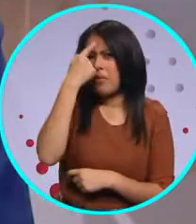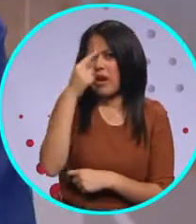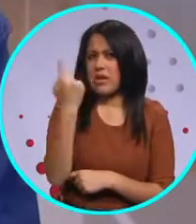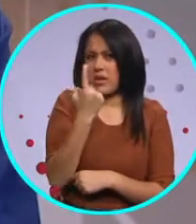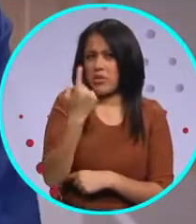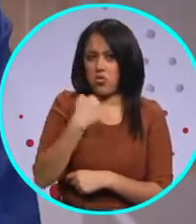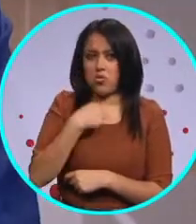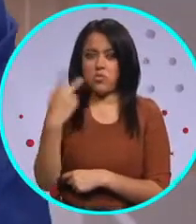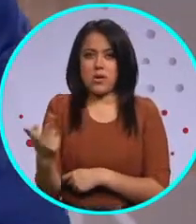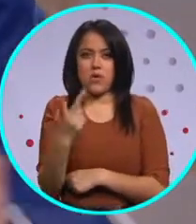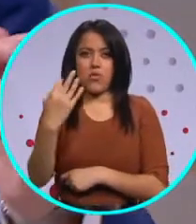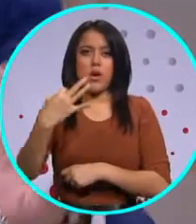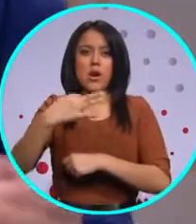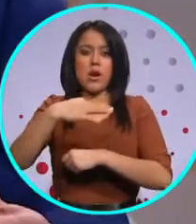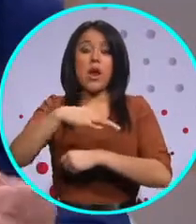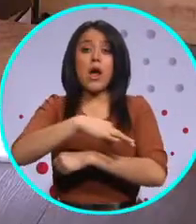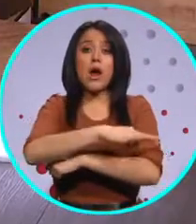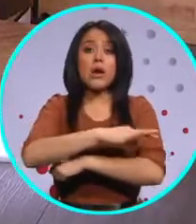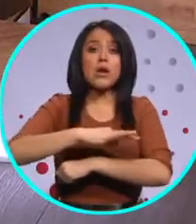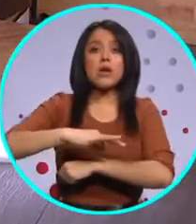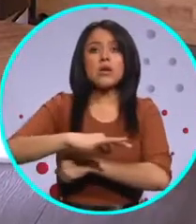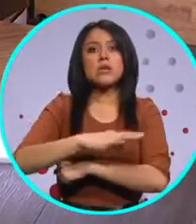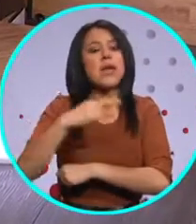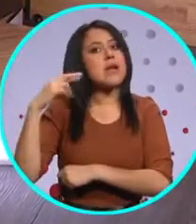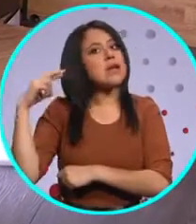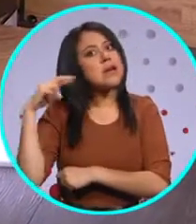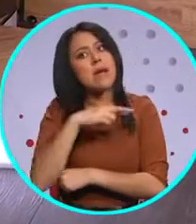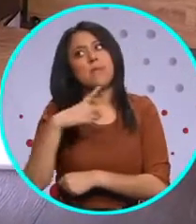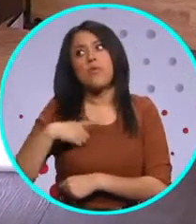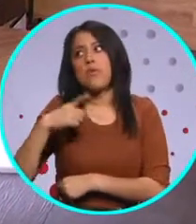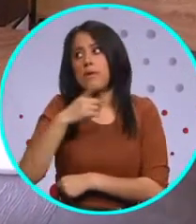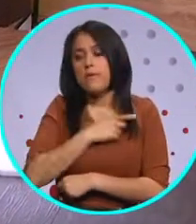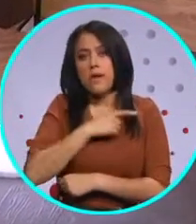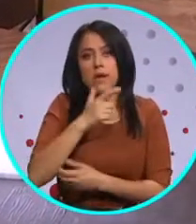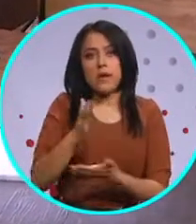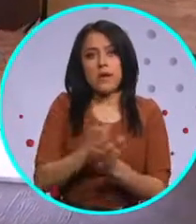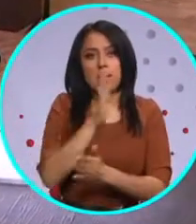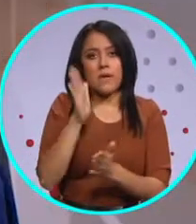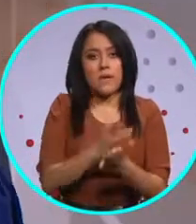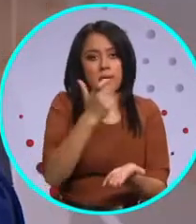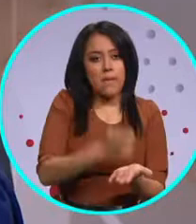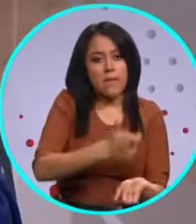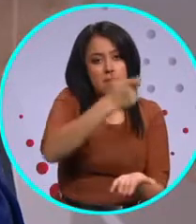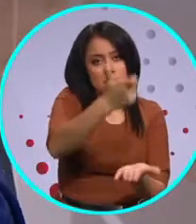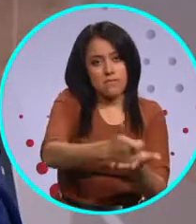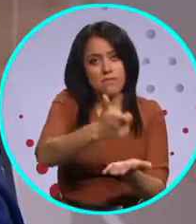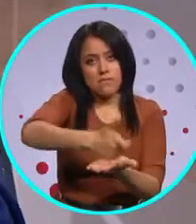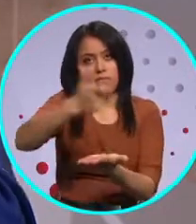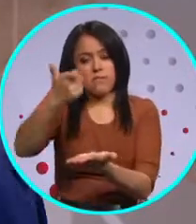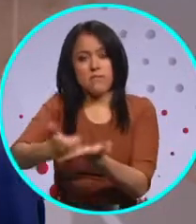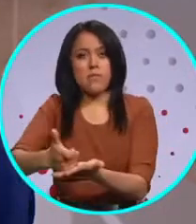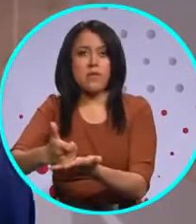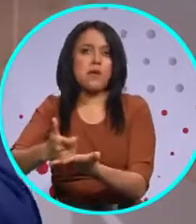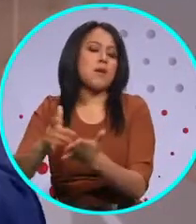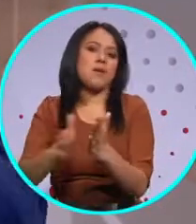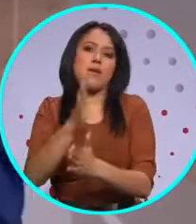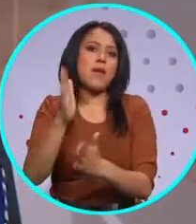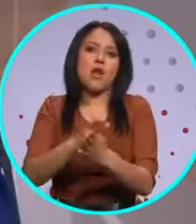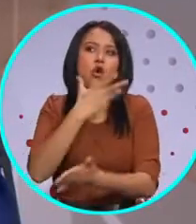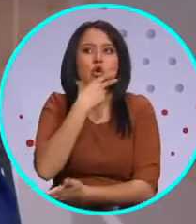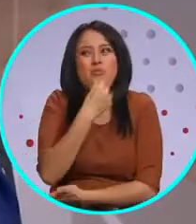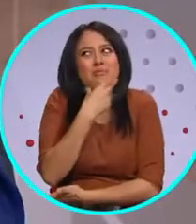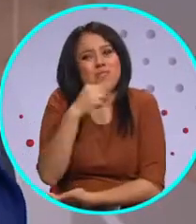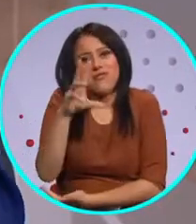platicaba con un arquitecto diversidad es una no tengo que rayar a los albañiles y no vas a hacer la transferencia de la mañana va a querer creo que rayar a